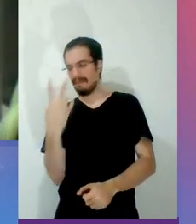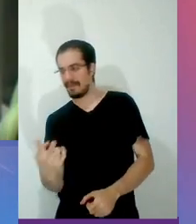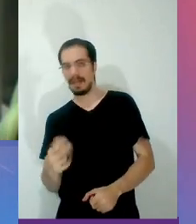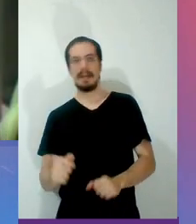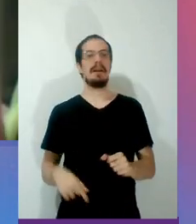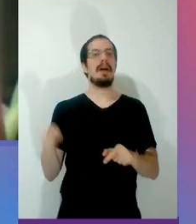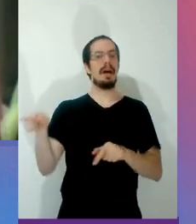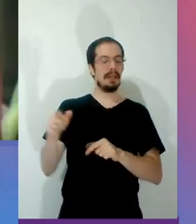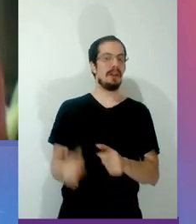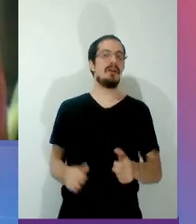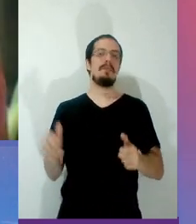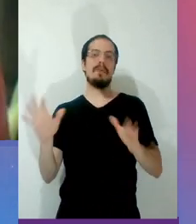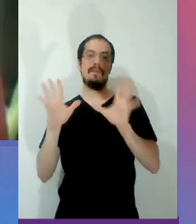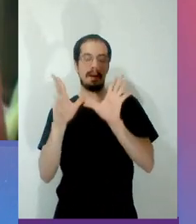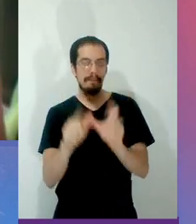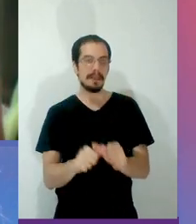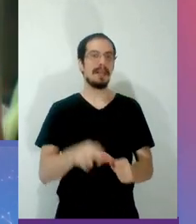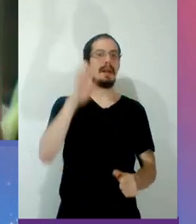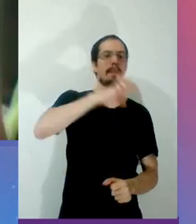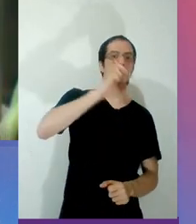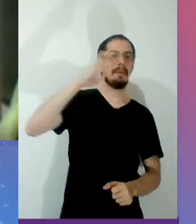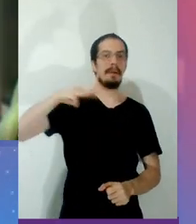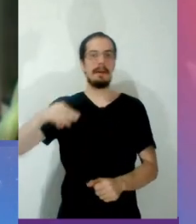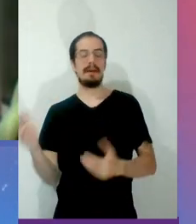intervenida, vamos a poder tener